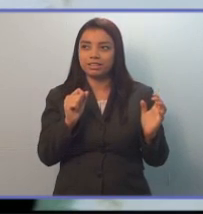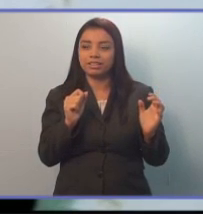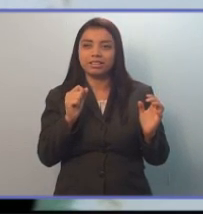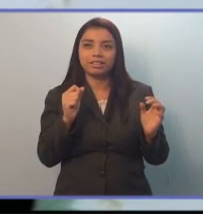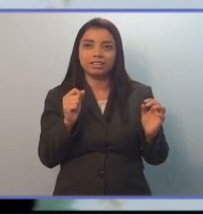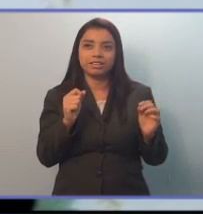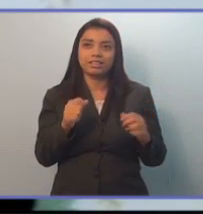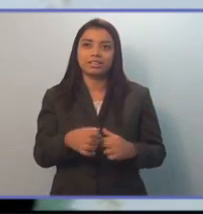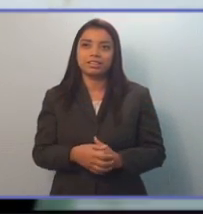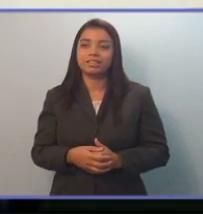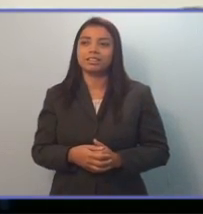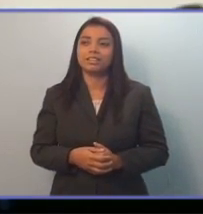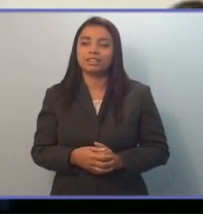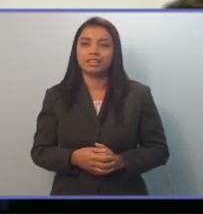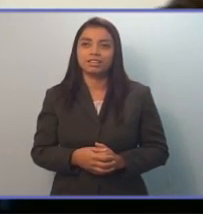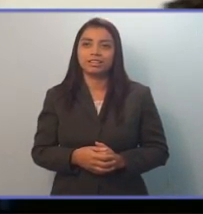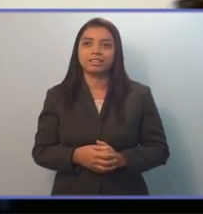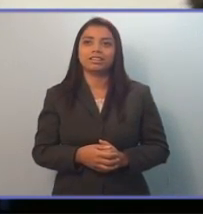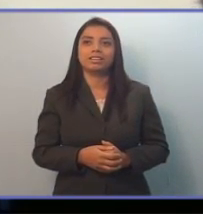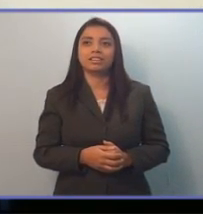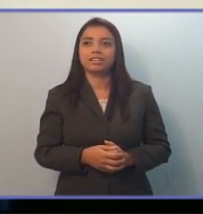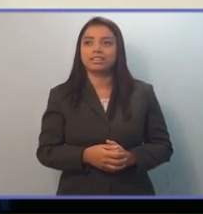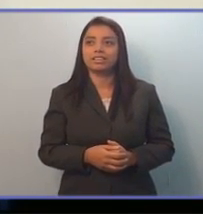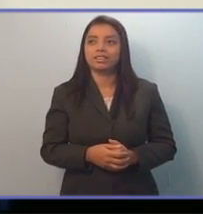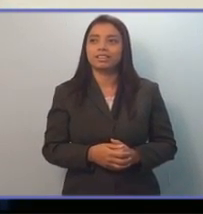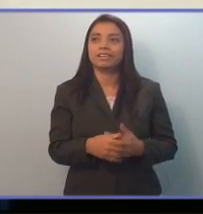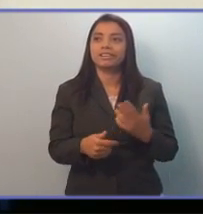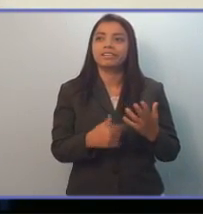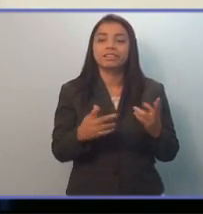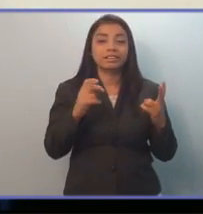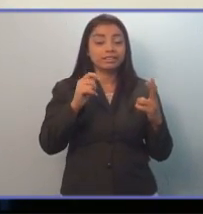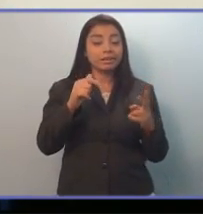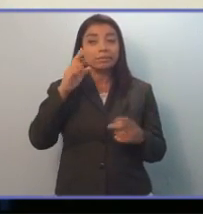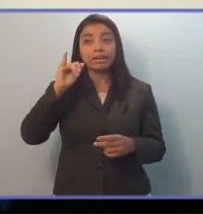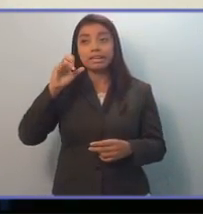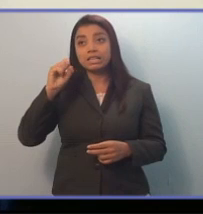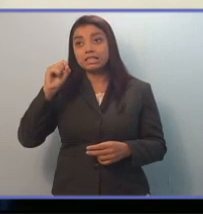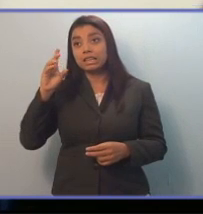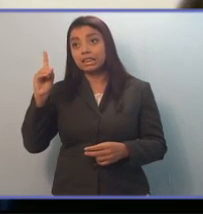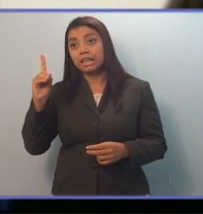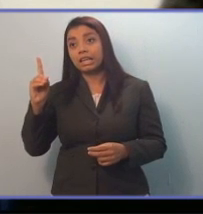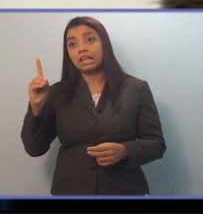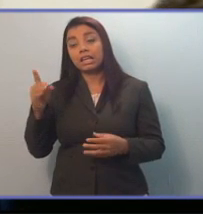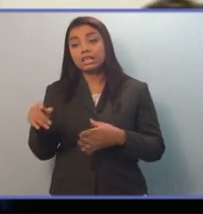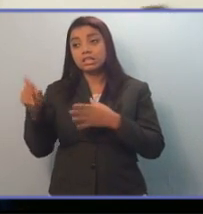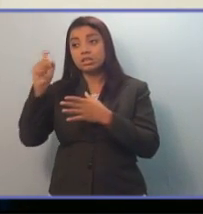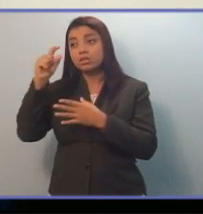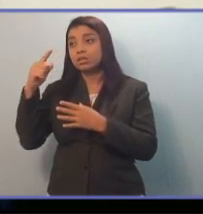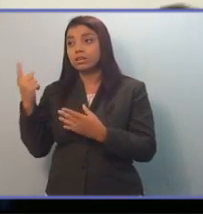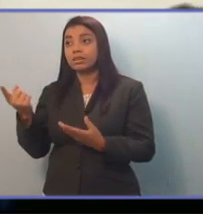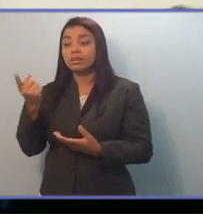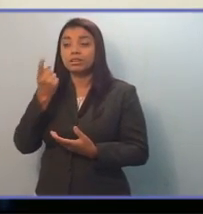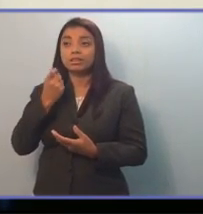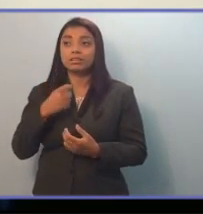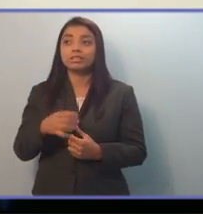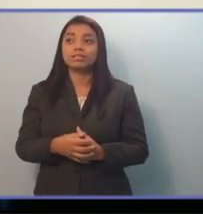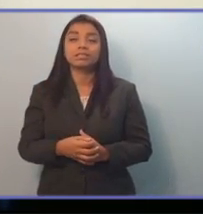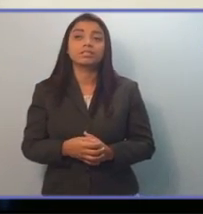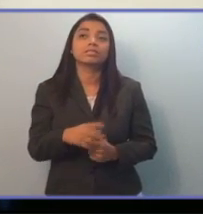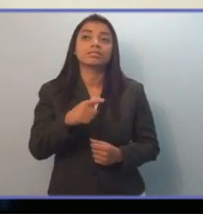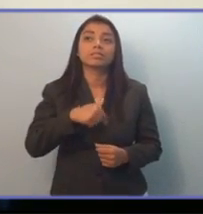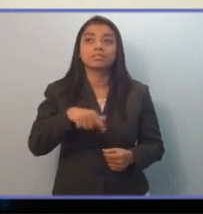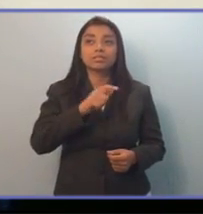respuesta. En el mismo sentido, Iniciativa Social para la Democracia le pregunta que si usted considera de